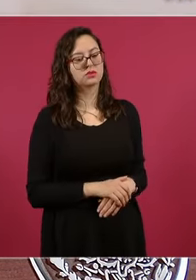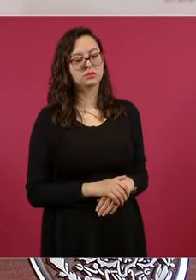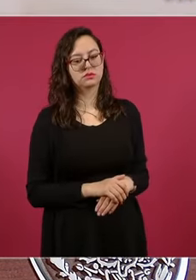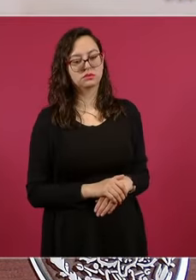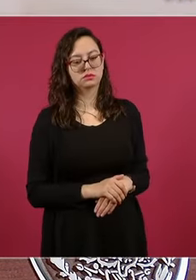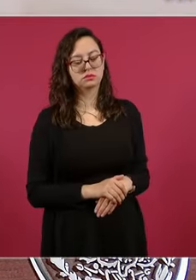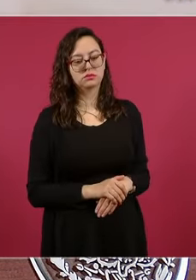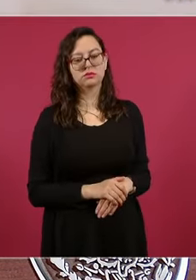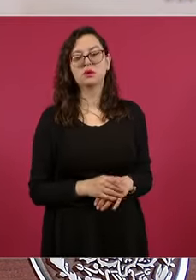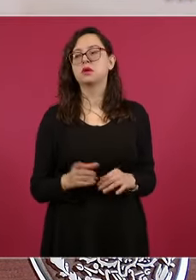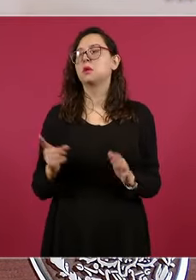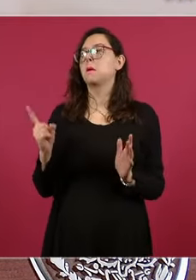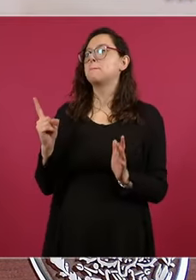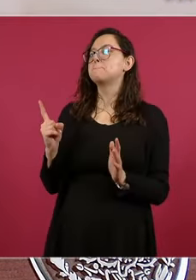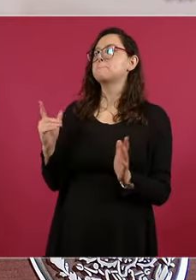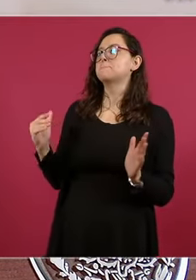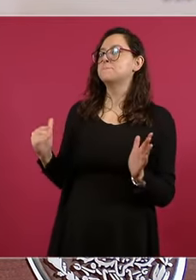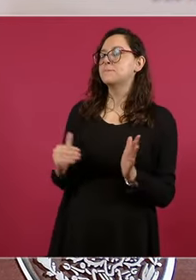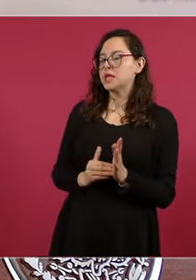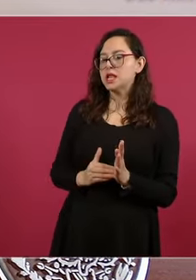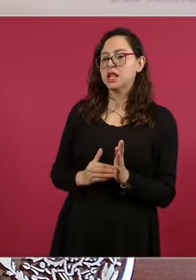bájale, 1,000,